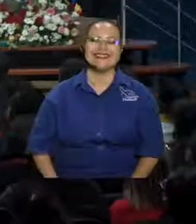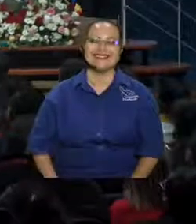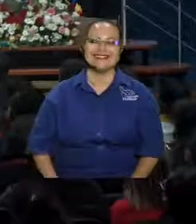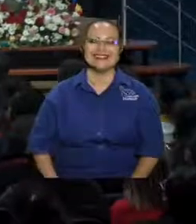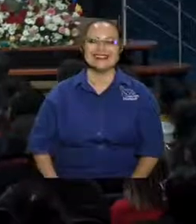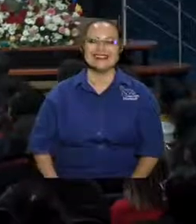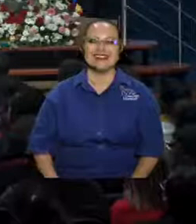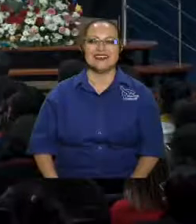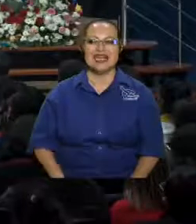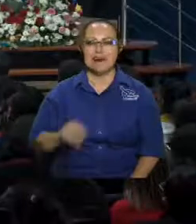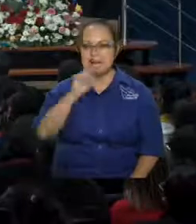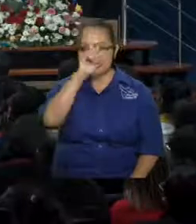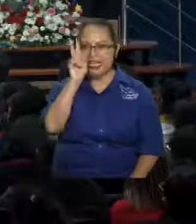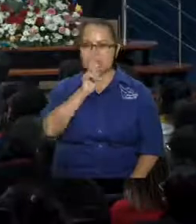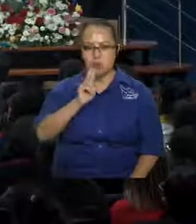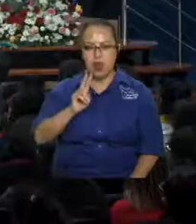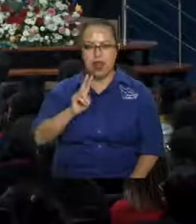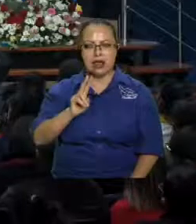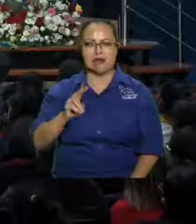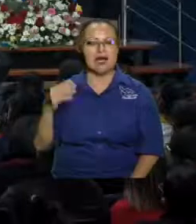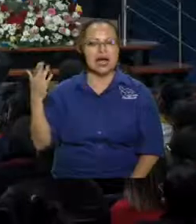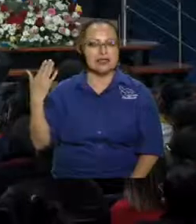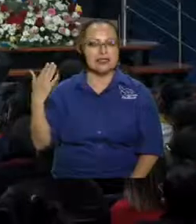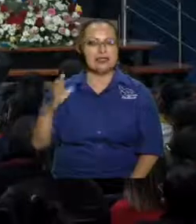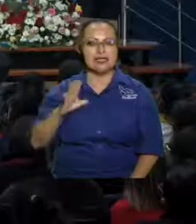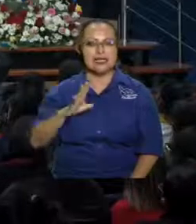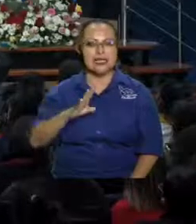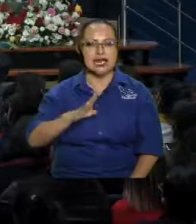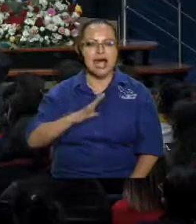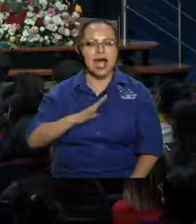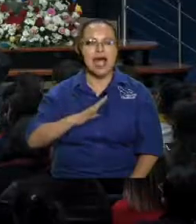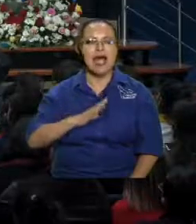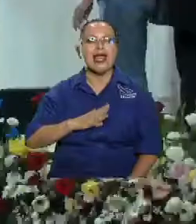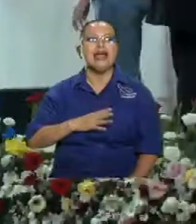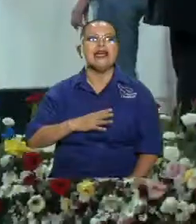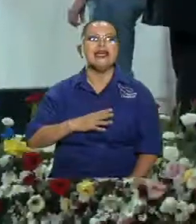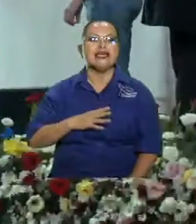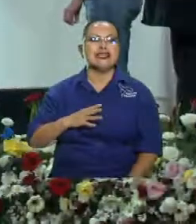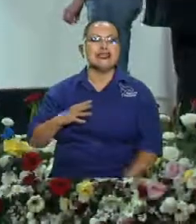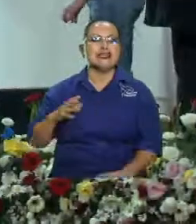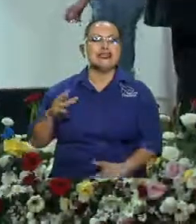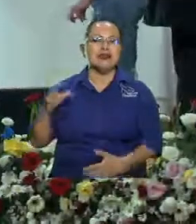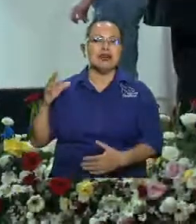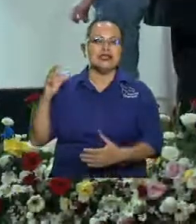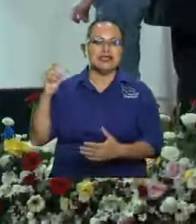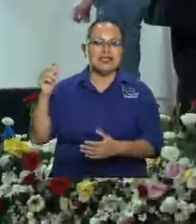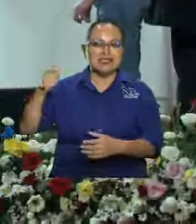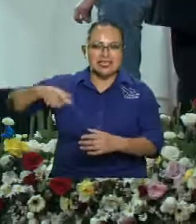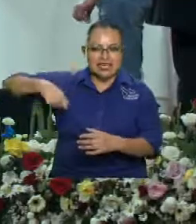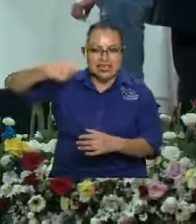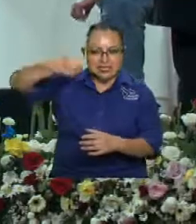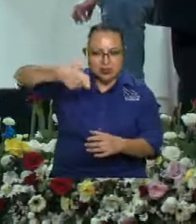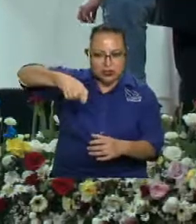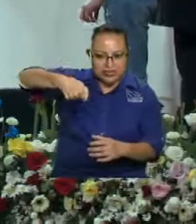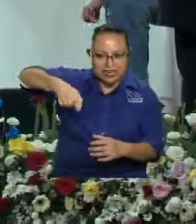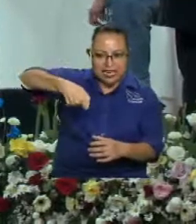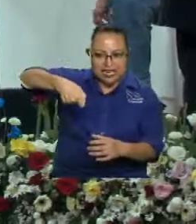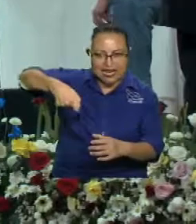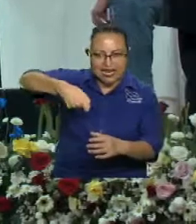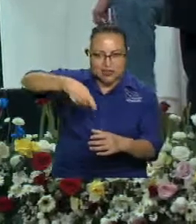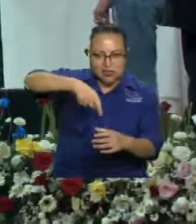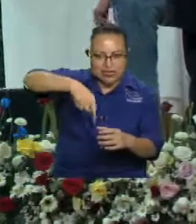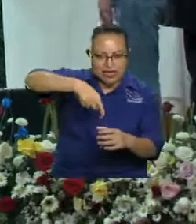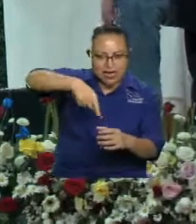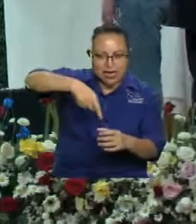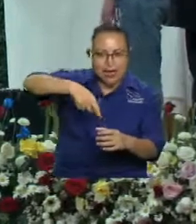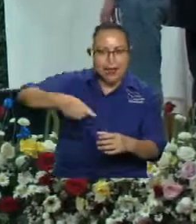confianza, ¿ah? Usted sabe que Venezuela tenía el petróleo más, la gasolina más barata